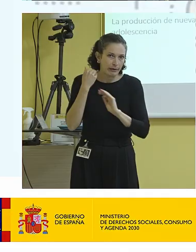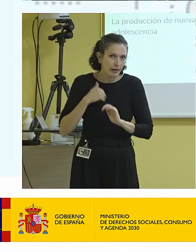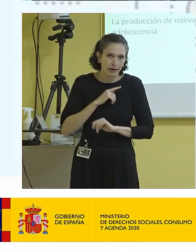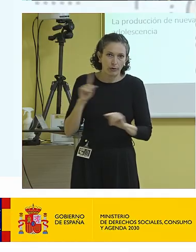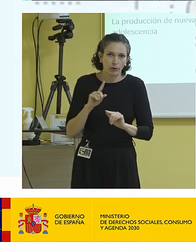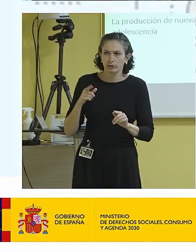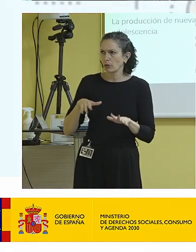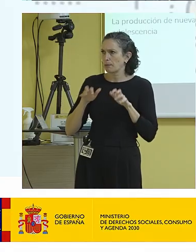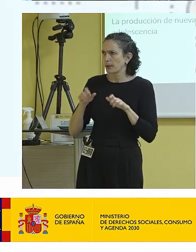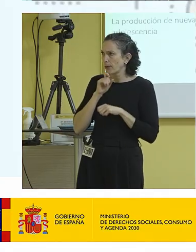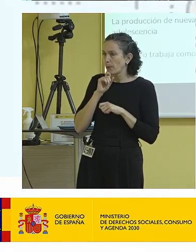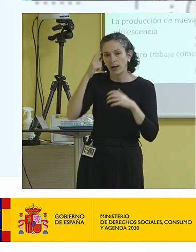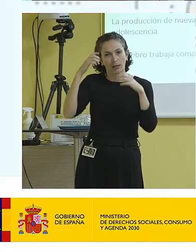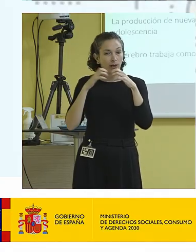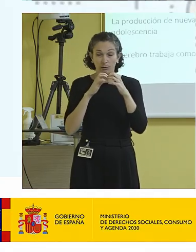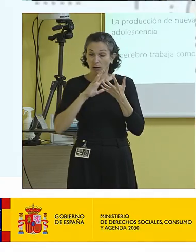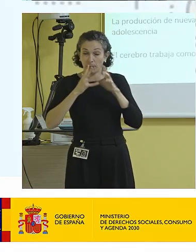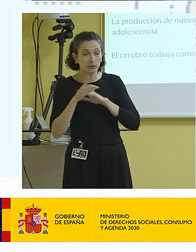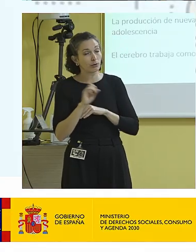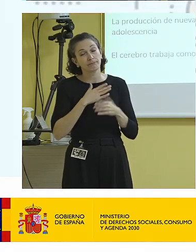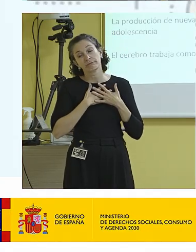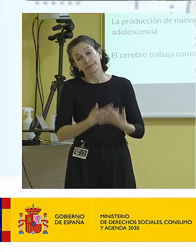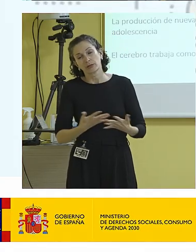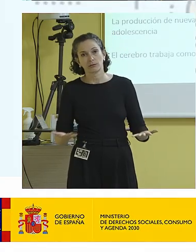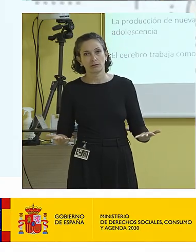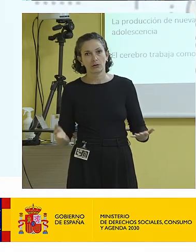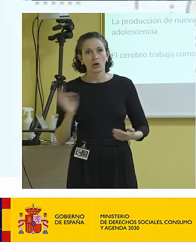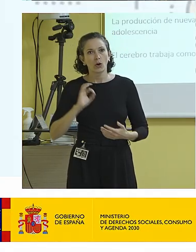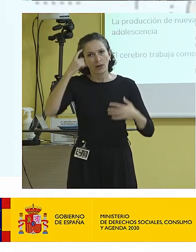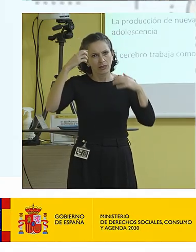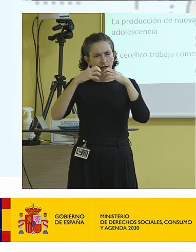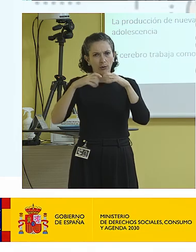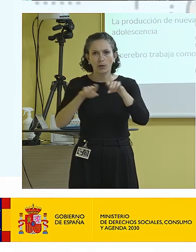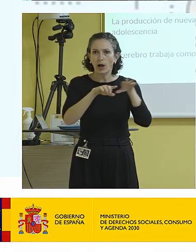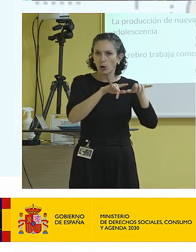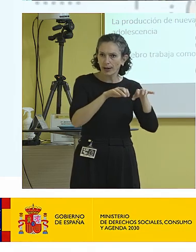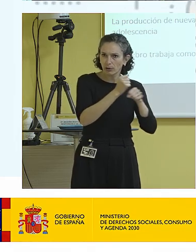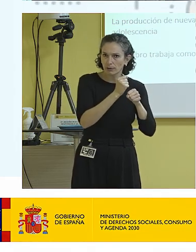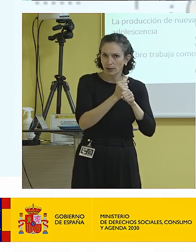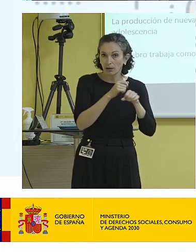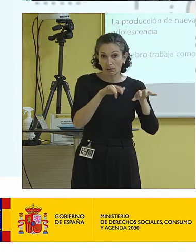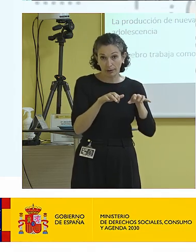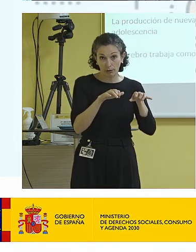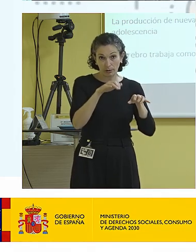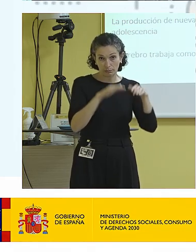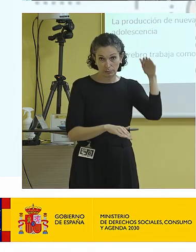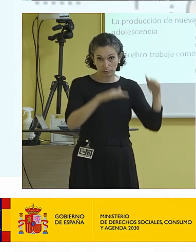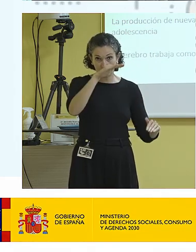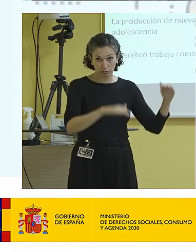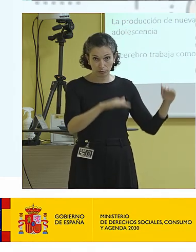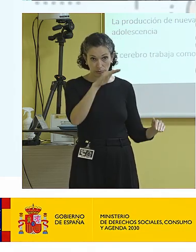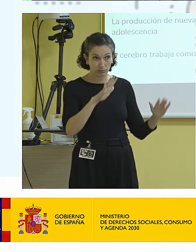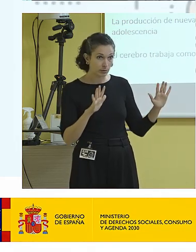yo cosas? No sé, el cerebro no se modifica, lo siento. Bueno, o el cerebro trabaja como un ordenador. Hay ordenadores y ordenadores, también os digo.